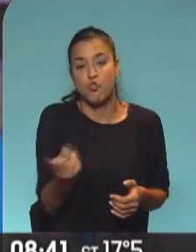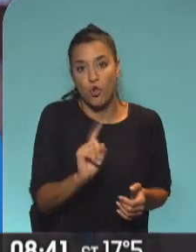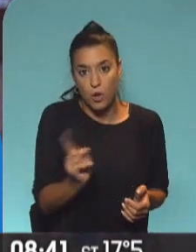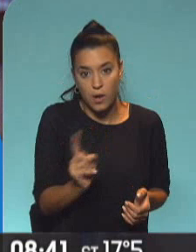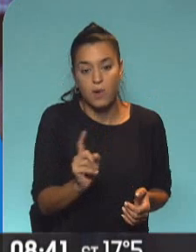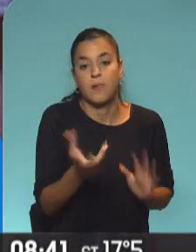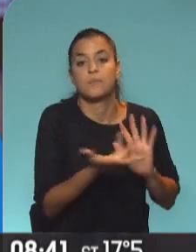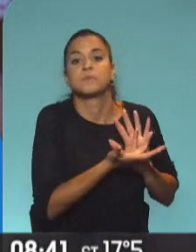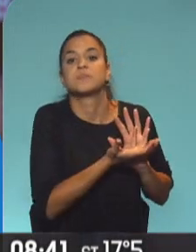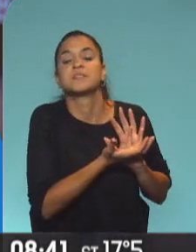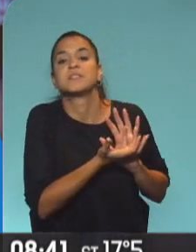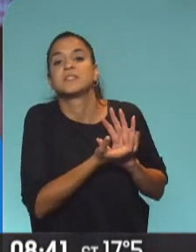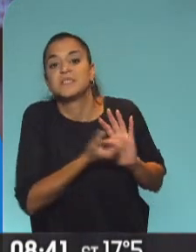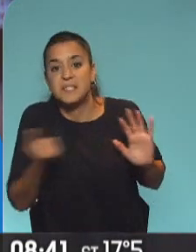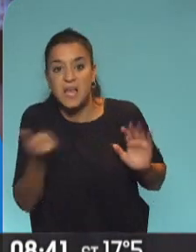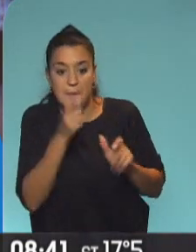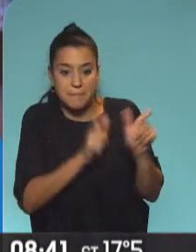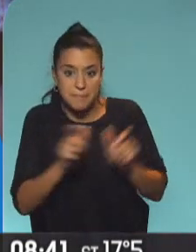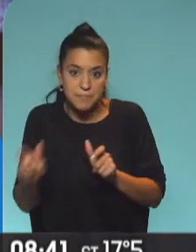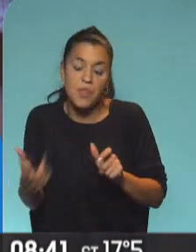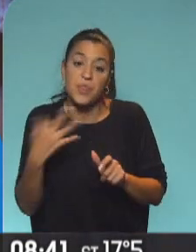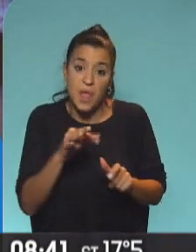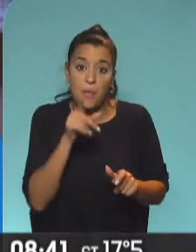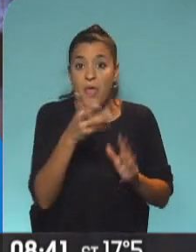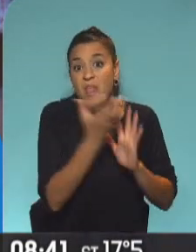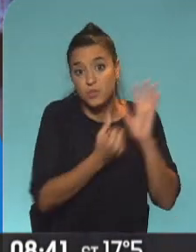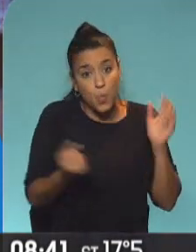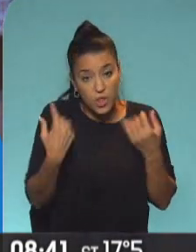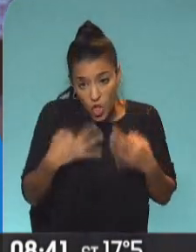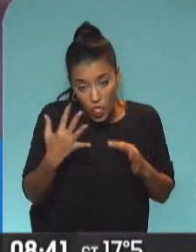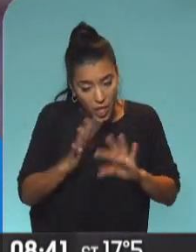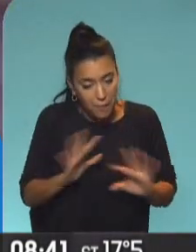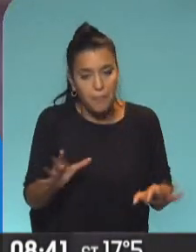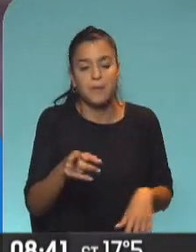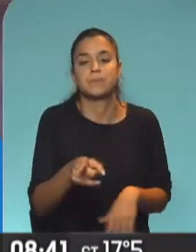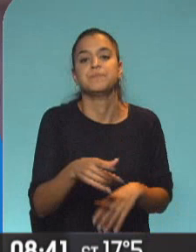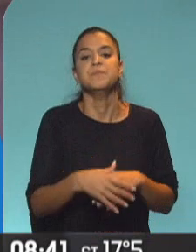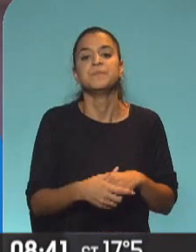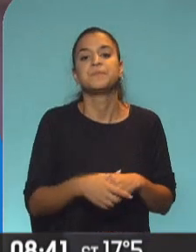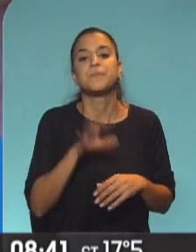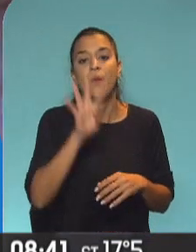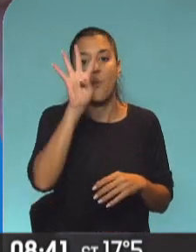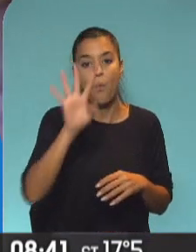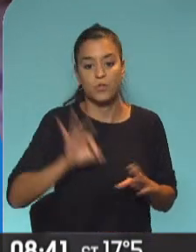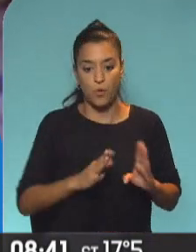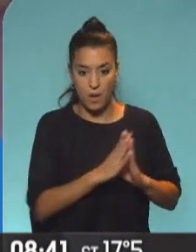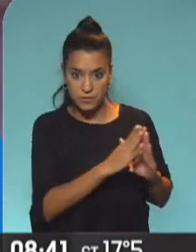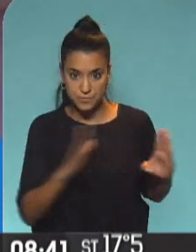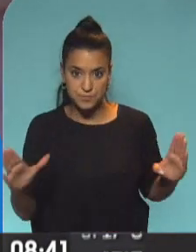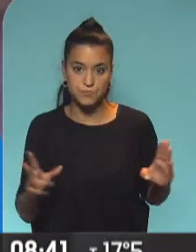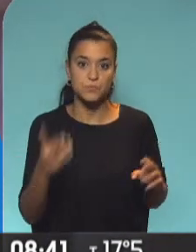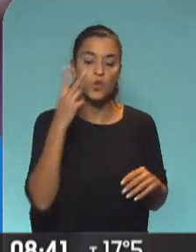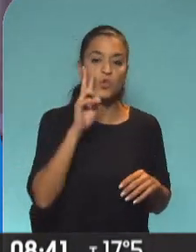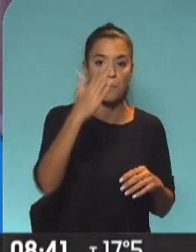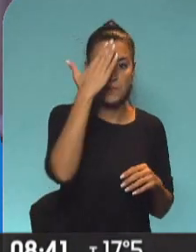se le quite el beneficio al paciente, tiene que recibir ese descuento. Y en el periodo, digamos, de los 4 años,